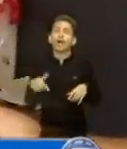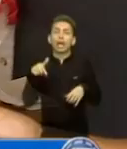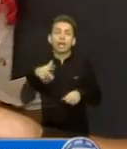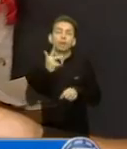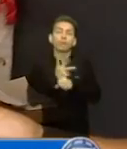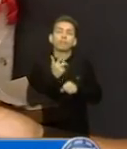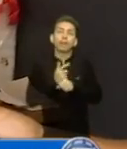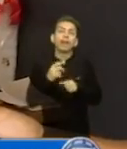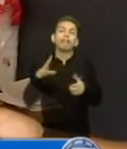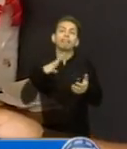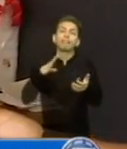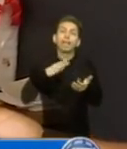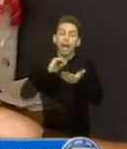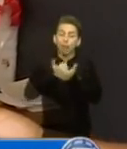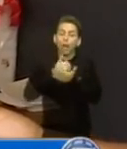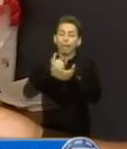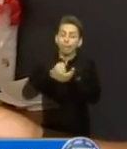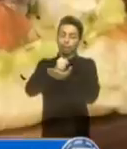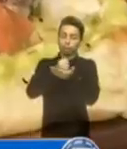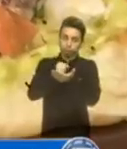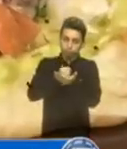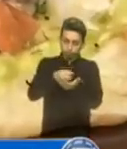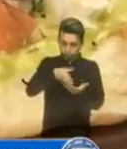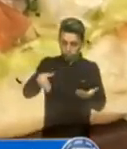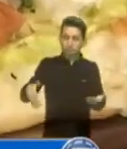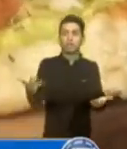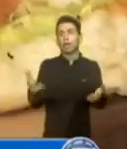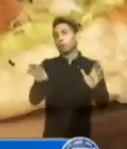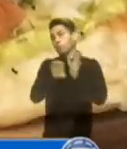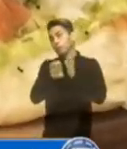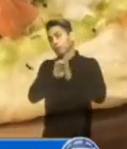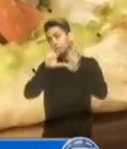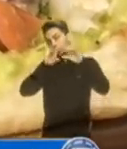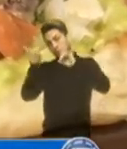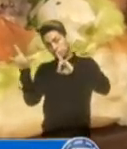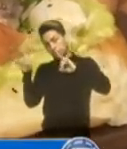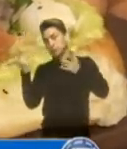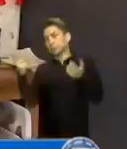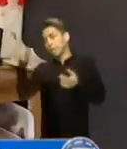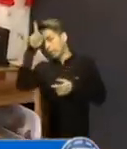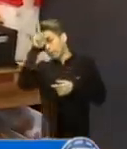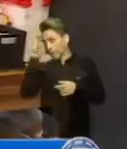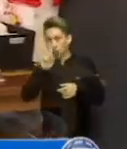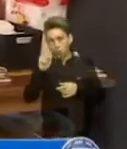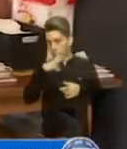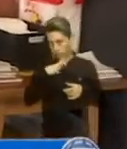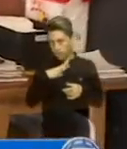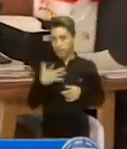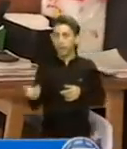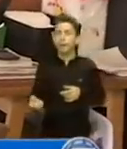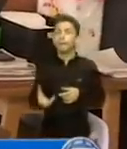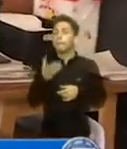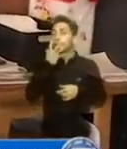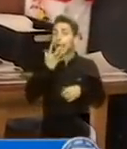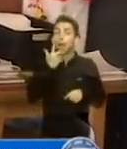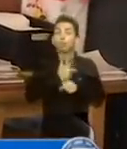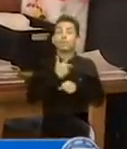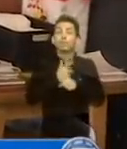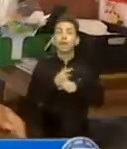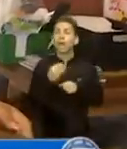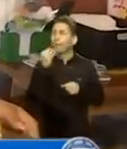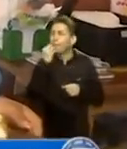otros países como en Estados Unidos y en Alemania no lo lleva. El pan de Guatemala no tiene sabor, otros panes son